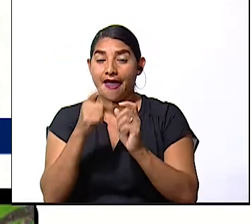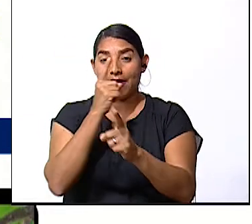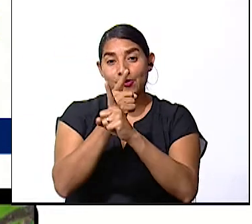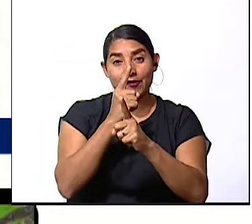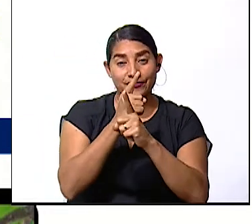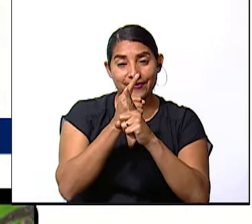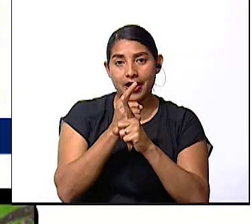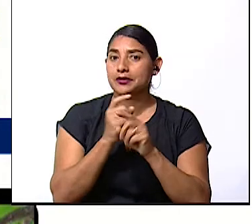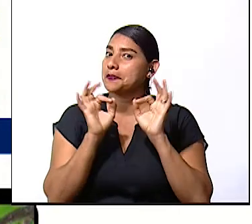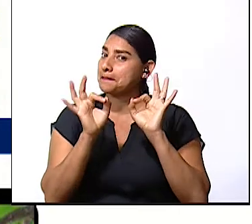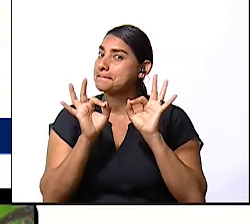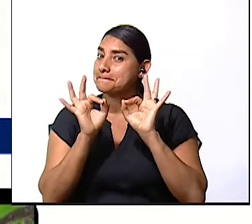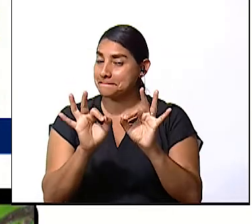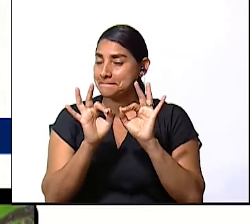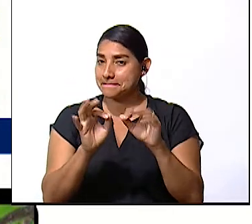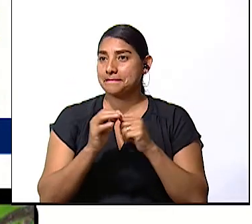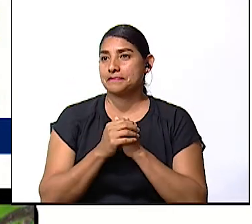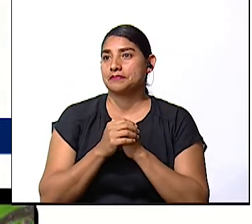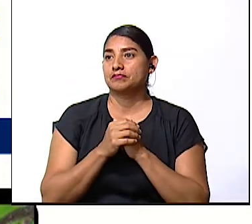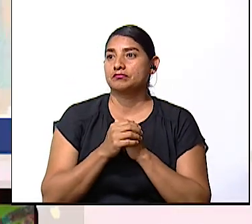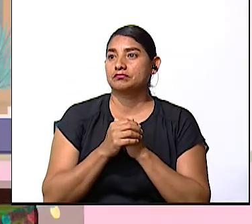muy bien, perfecto.